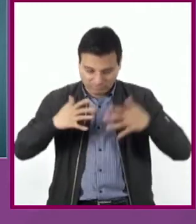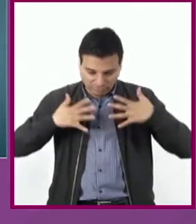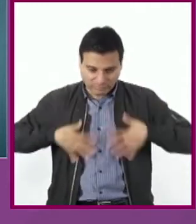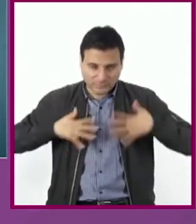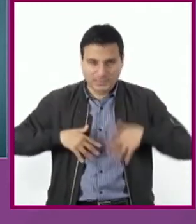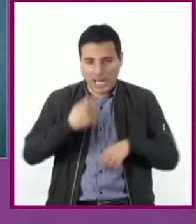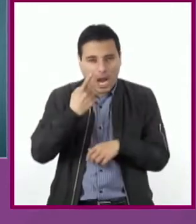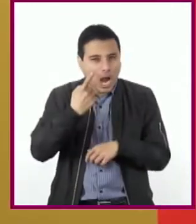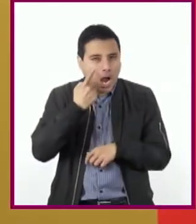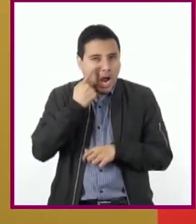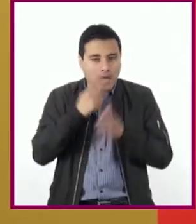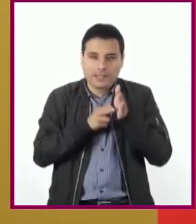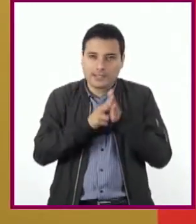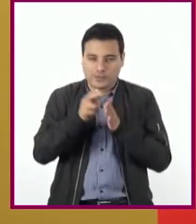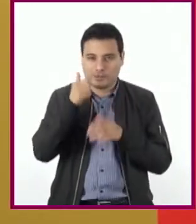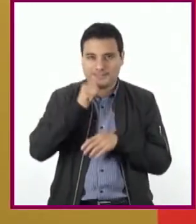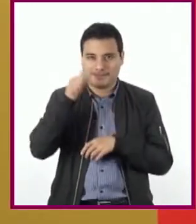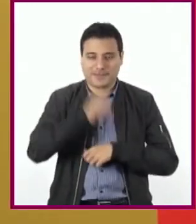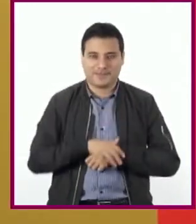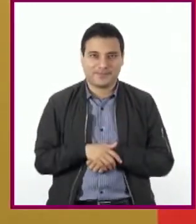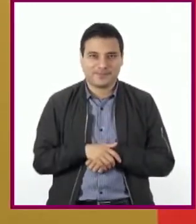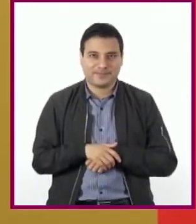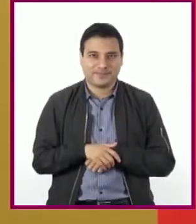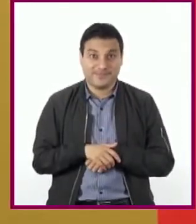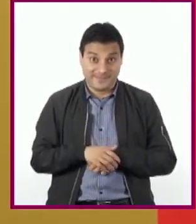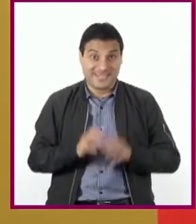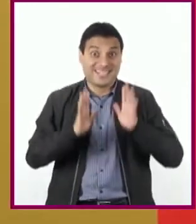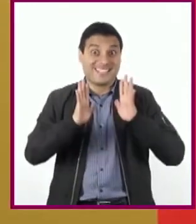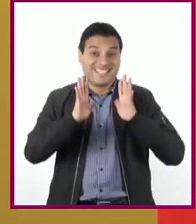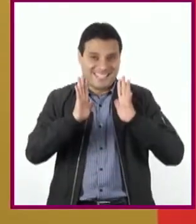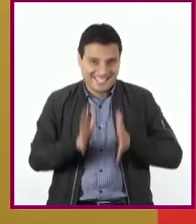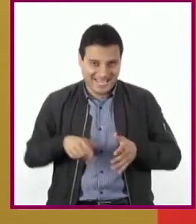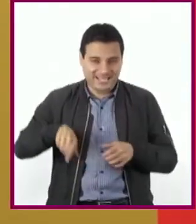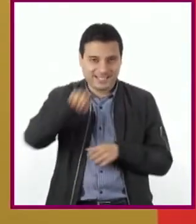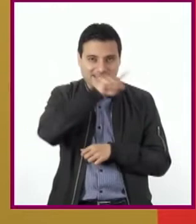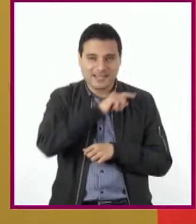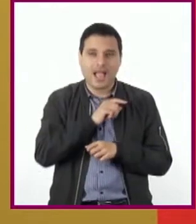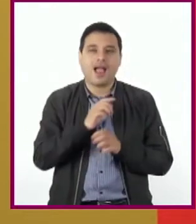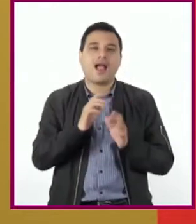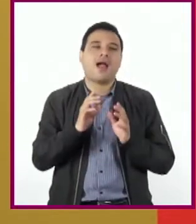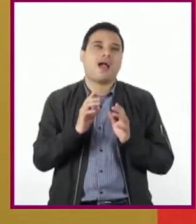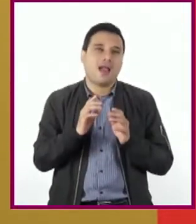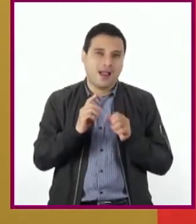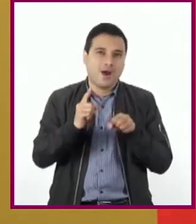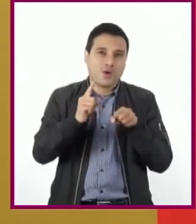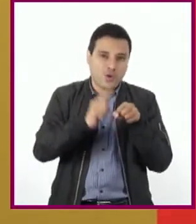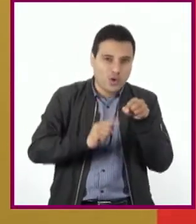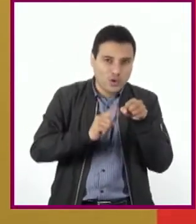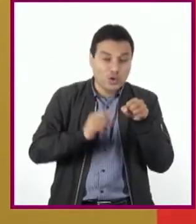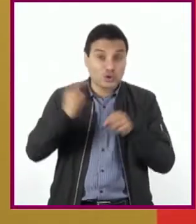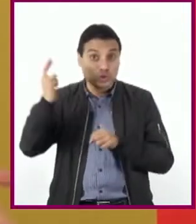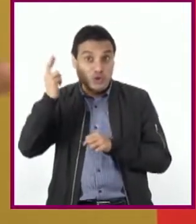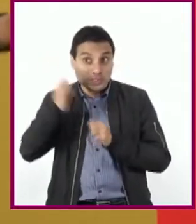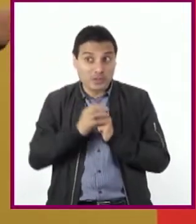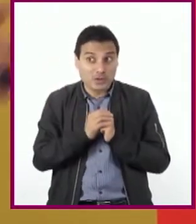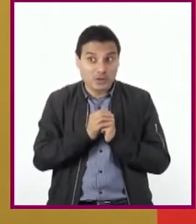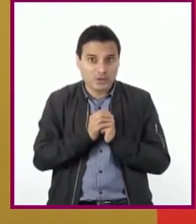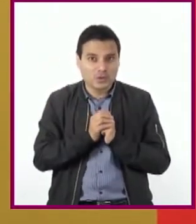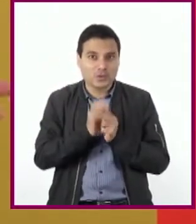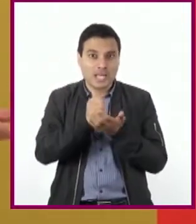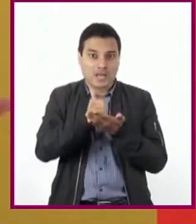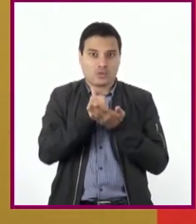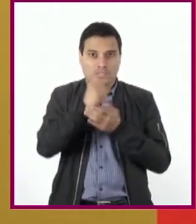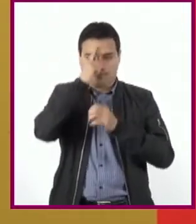negro. Ahora que reconoces que los sonidos y los colores influyen en la percepción, vamos